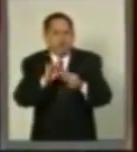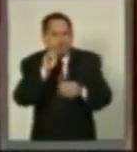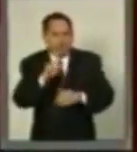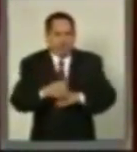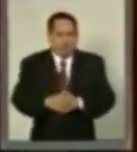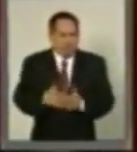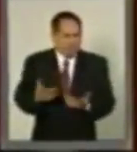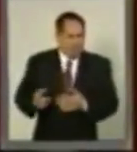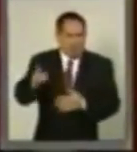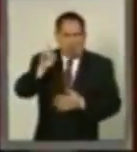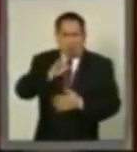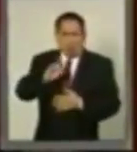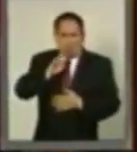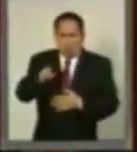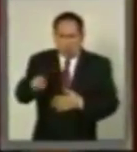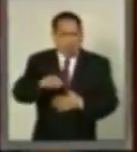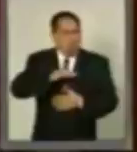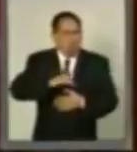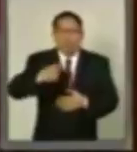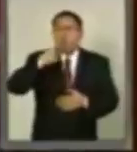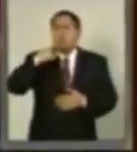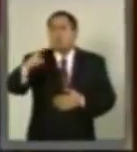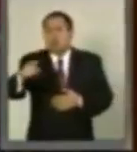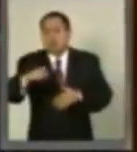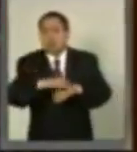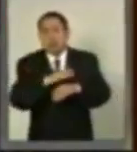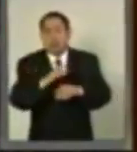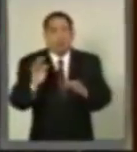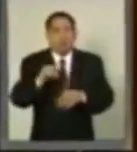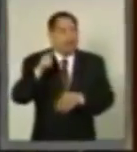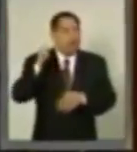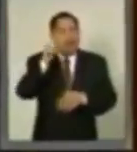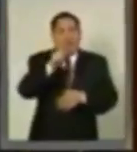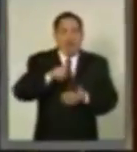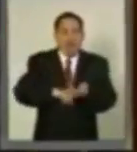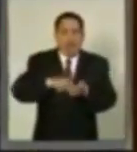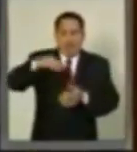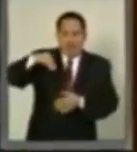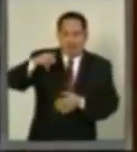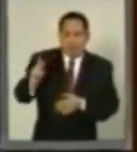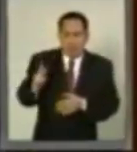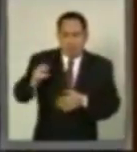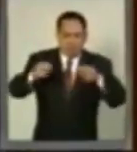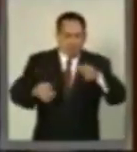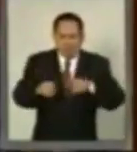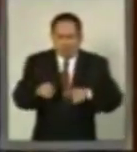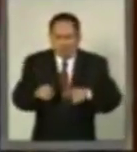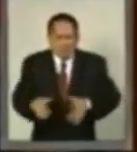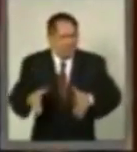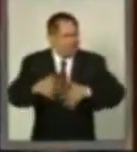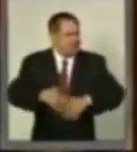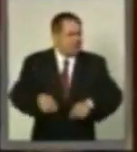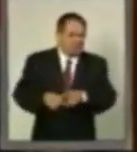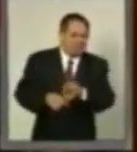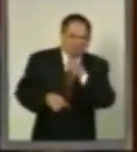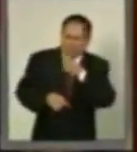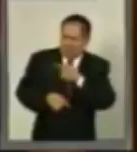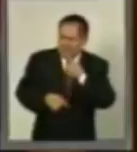¿Por qué una mujer no va a denunciar? Porque se puede encontrar un ministerio público que no entienda,